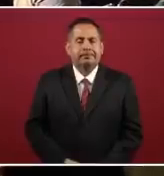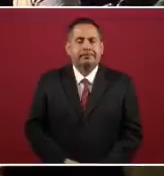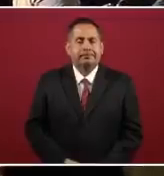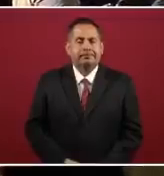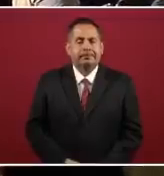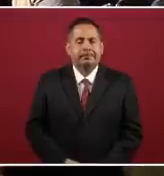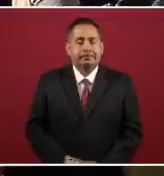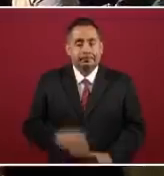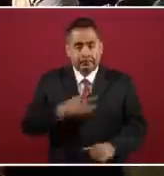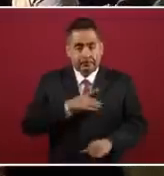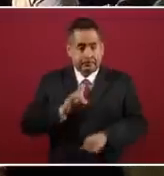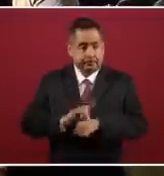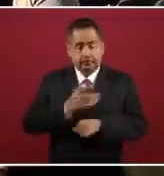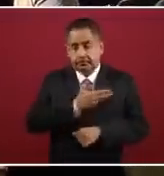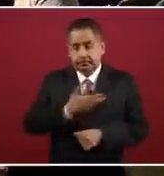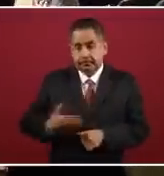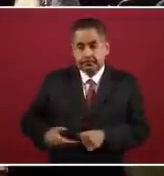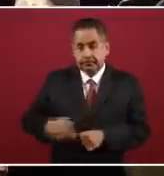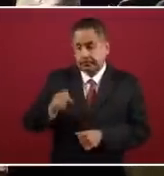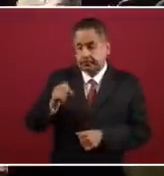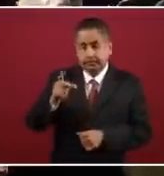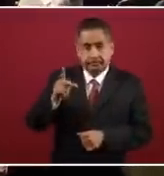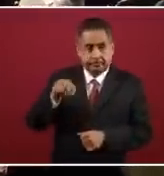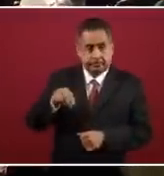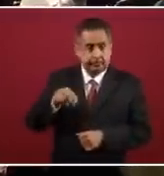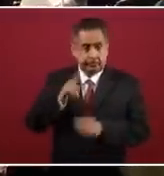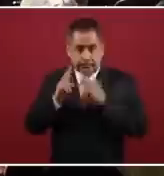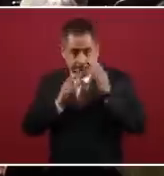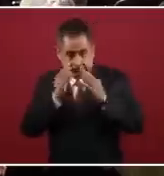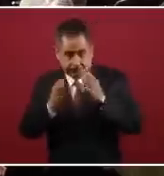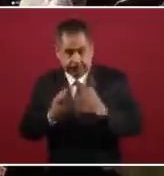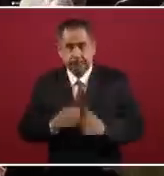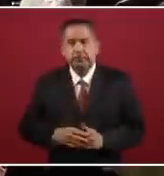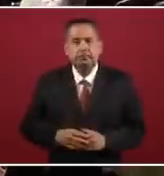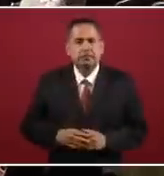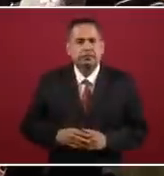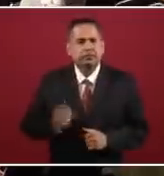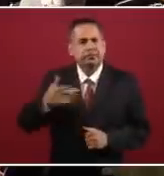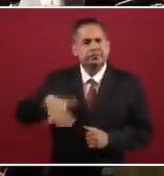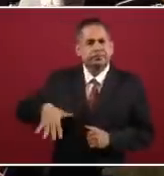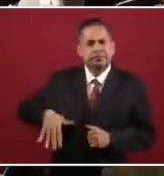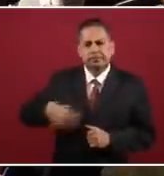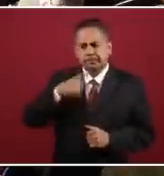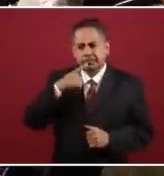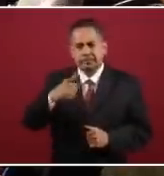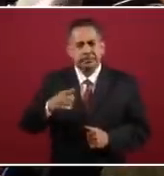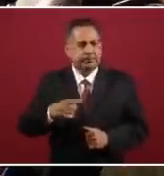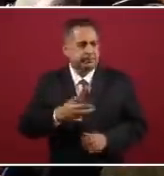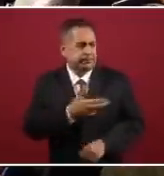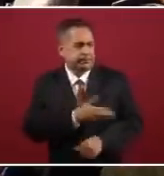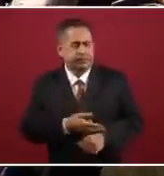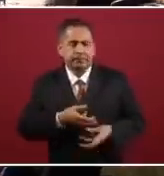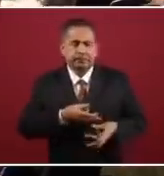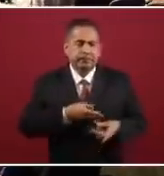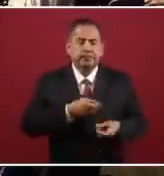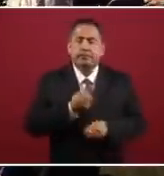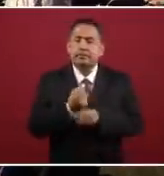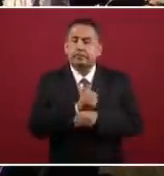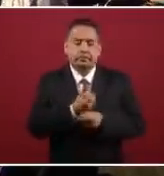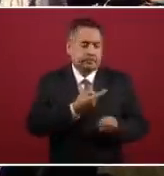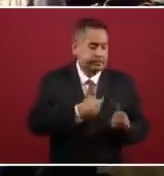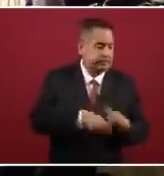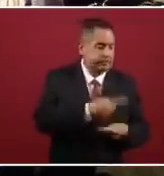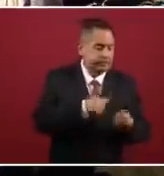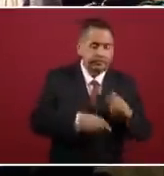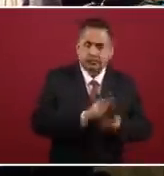Buenos días, presidente. Alberto Rodríguez, Iglesia de P Noticias. Nos acaba de decir que nada más de la hemodiálisis el gobierno gasta 16,000 millones de